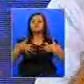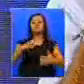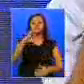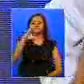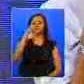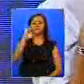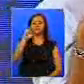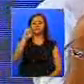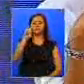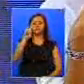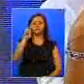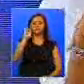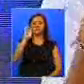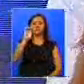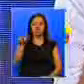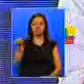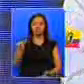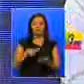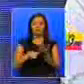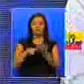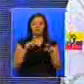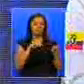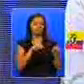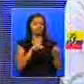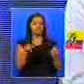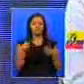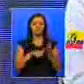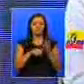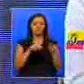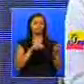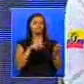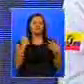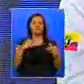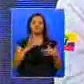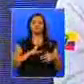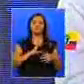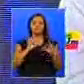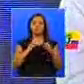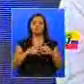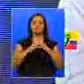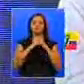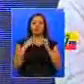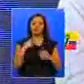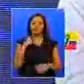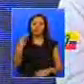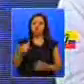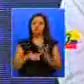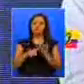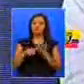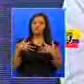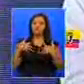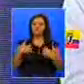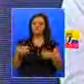compañera Karina Vance, que además pudo ver la tecnología. Me decía Karina que hay hasta